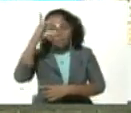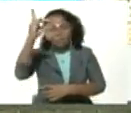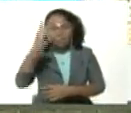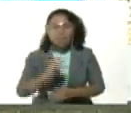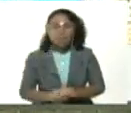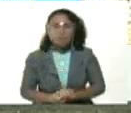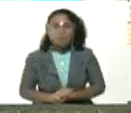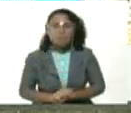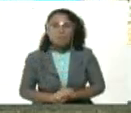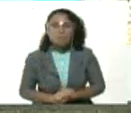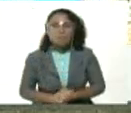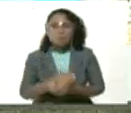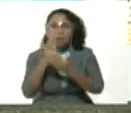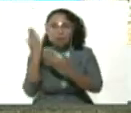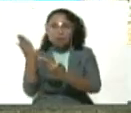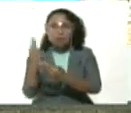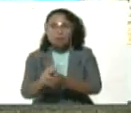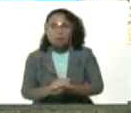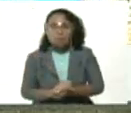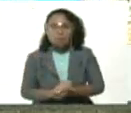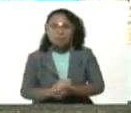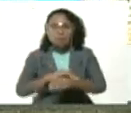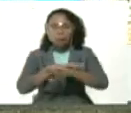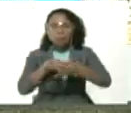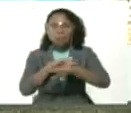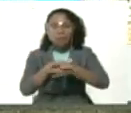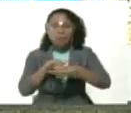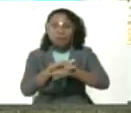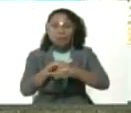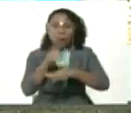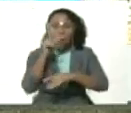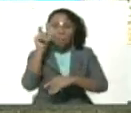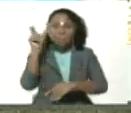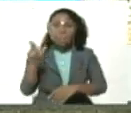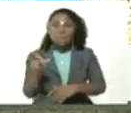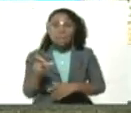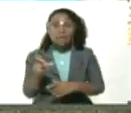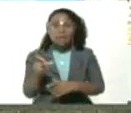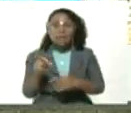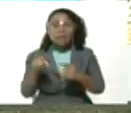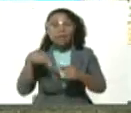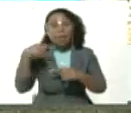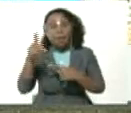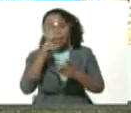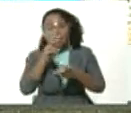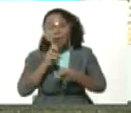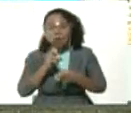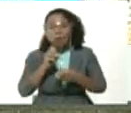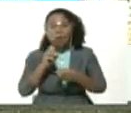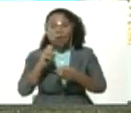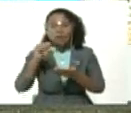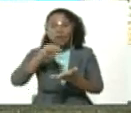Gómez, es con usted. Y con el ministro Ricardo Menéndez. Y con el Banco Central.